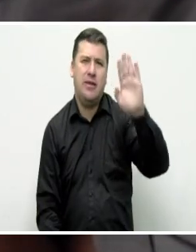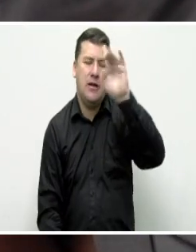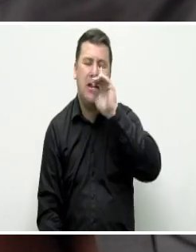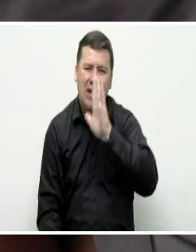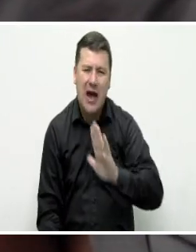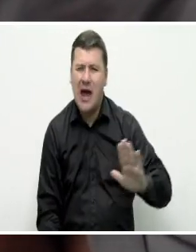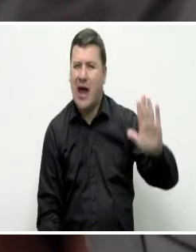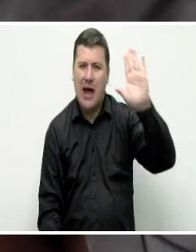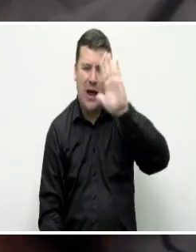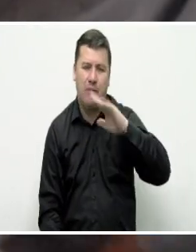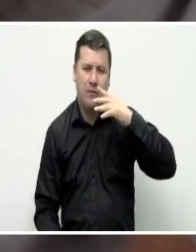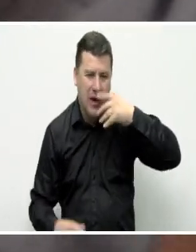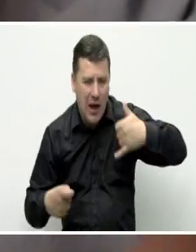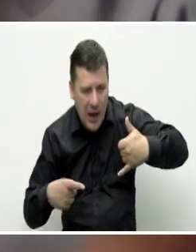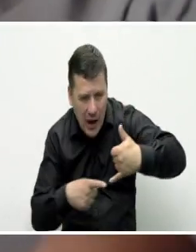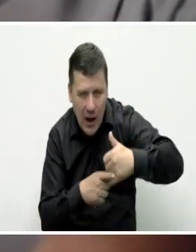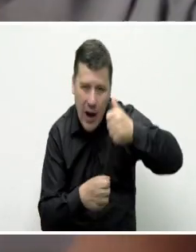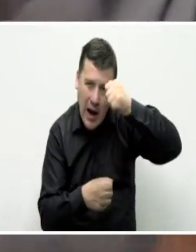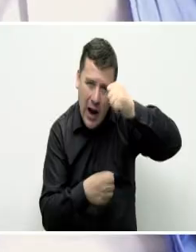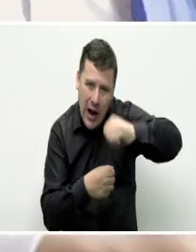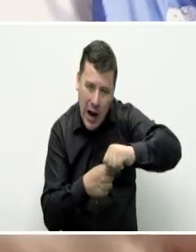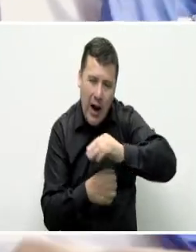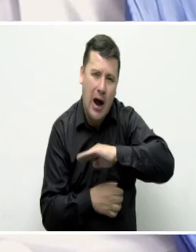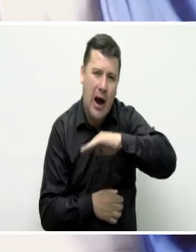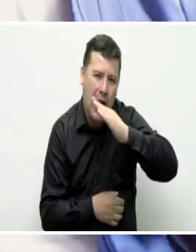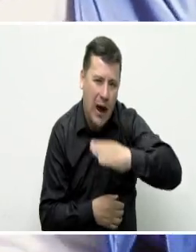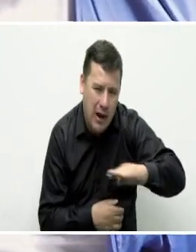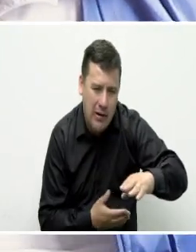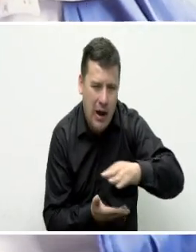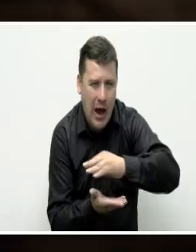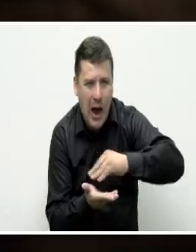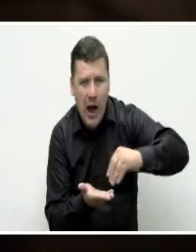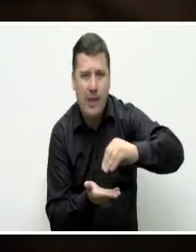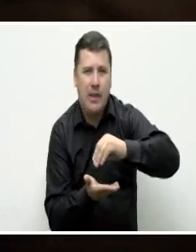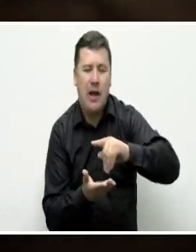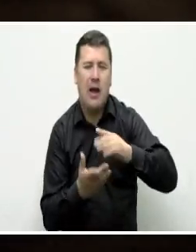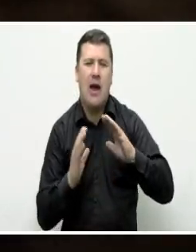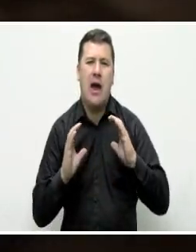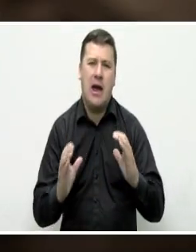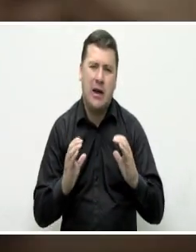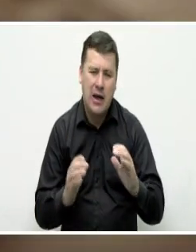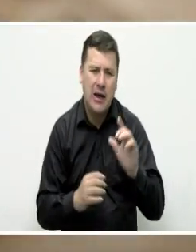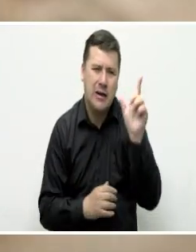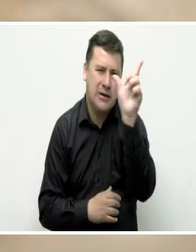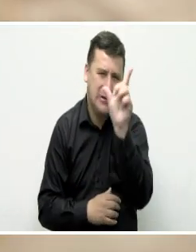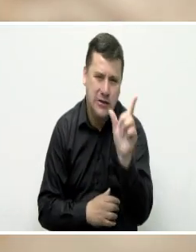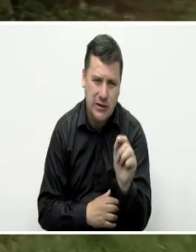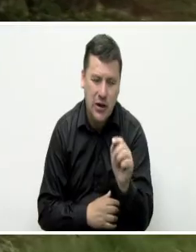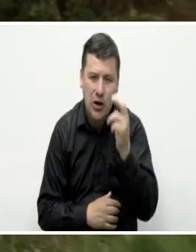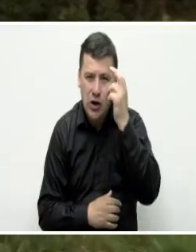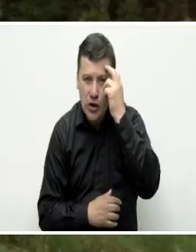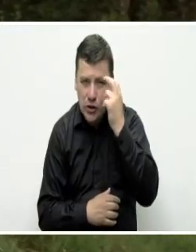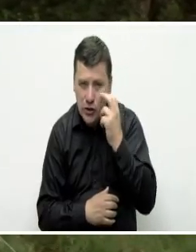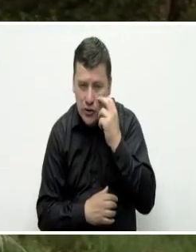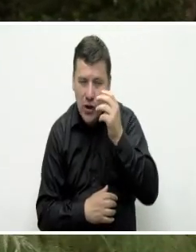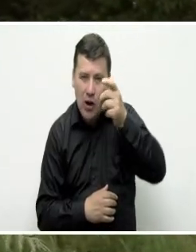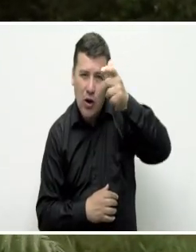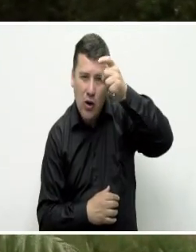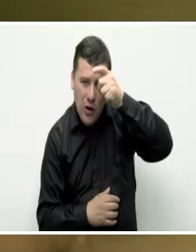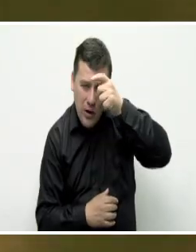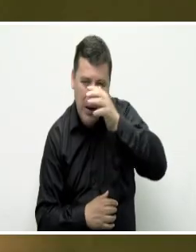nacional, como Amazonas, Arauca, Antioquia, Atlántico, Caquetá, Cesar, Chocó,